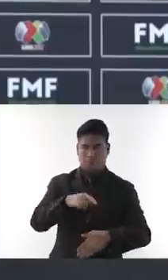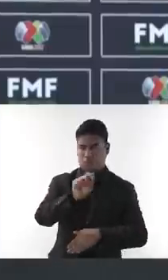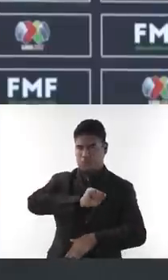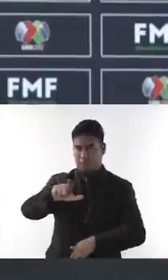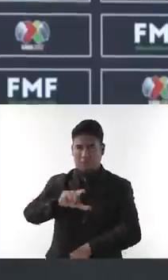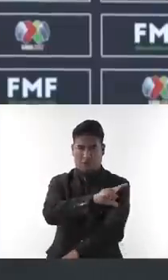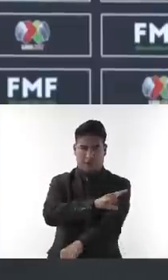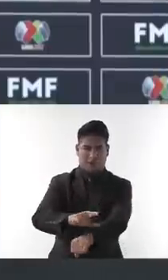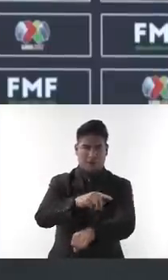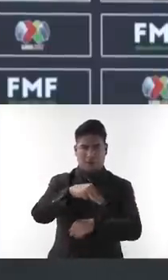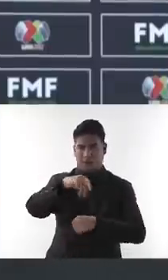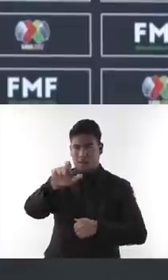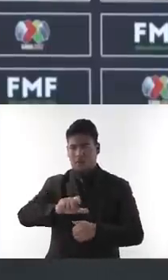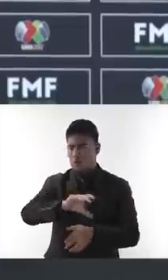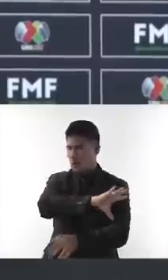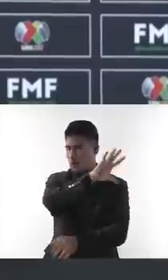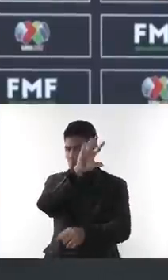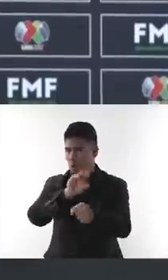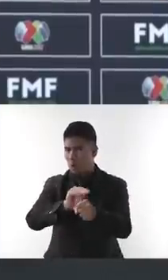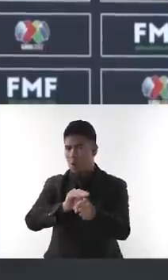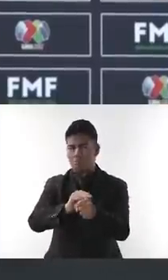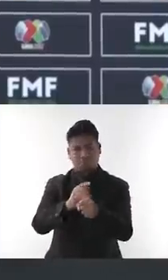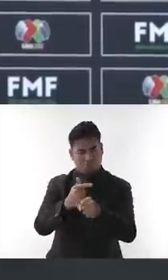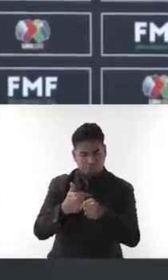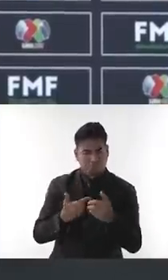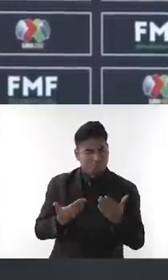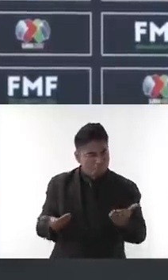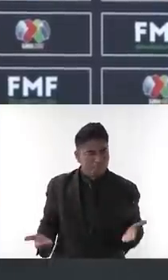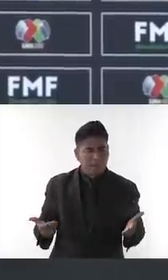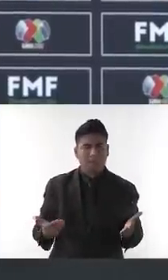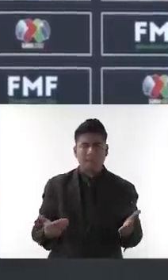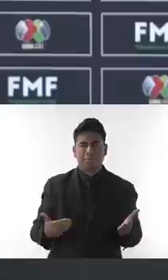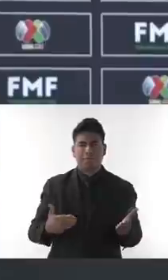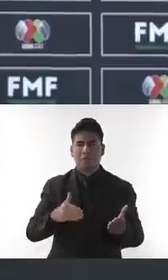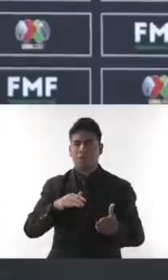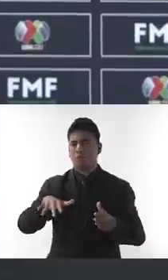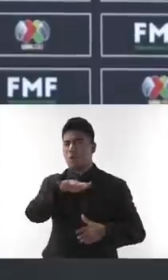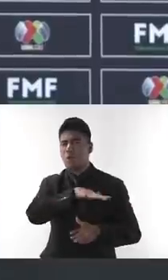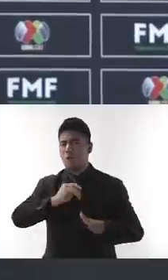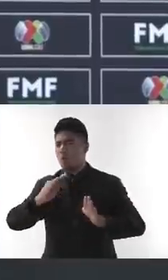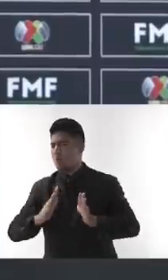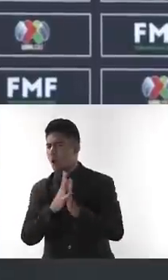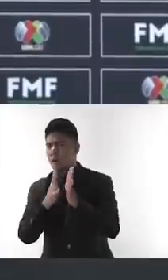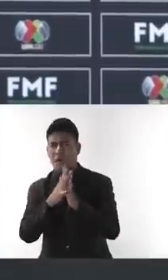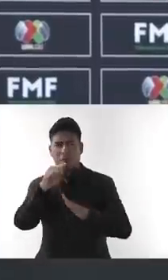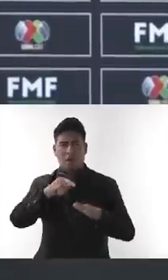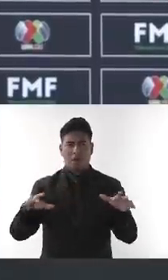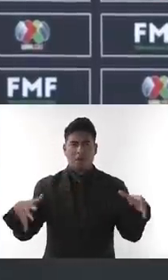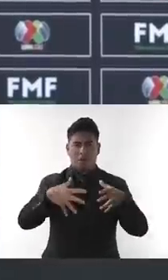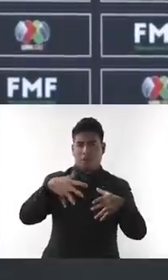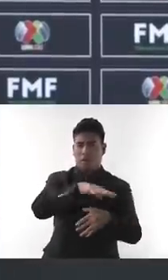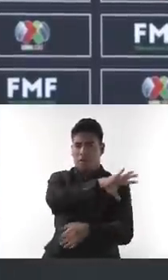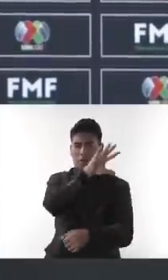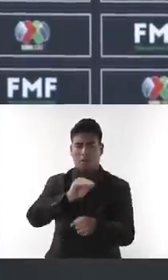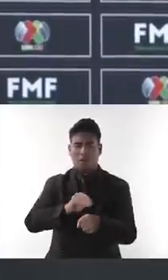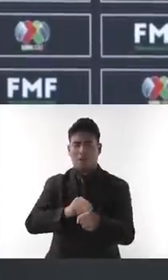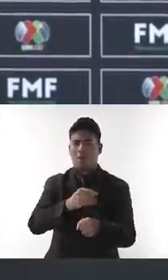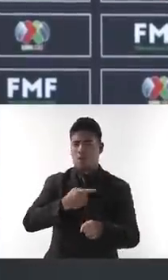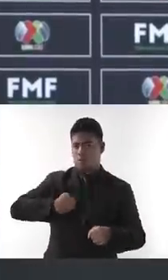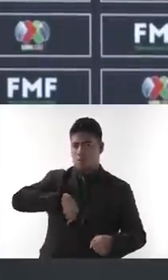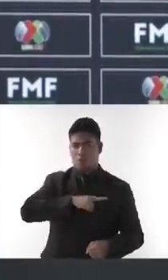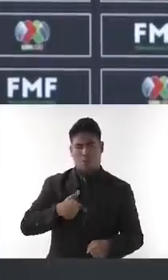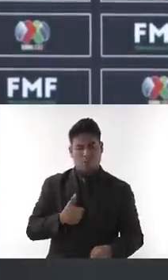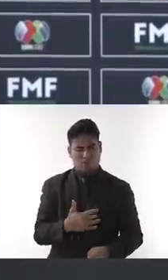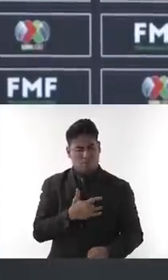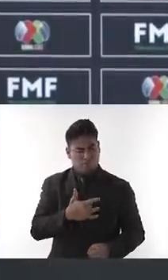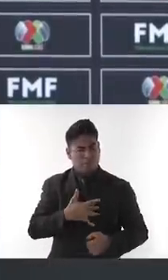y junto con todo el apoyo de los que de alguna manera participamos en esta industria, estamos convencidos de que el